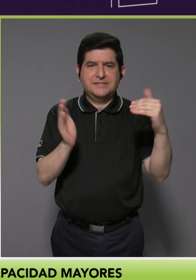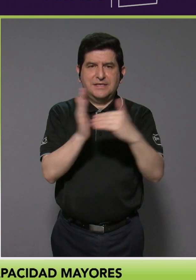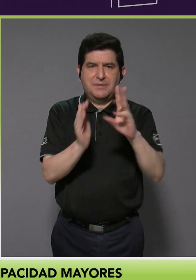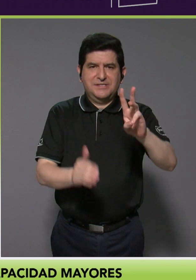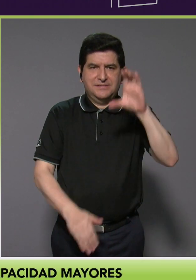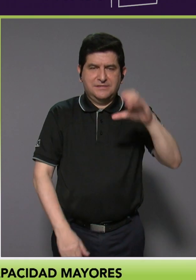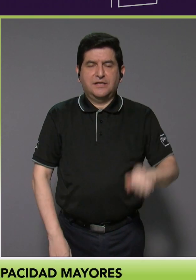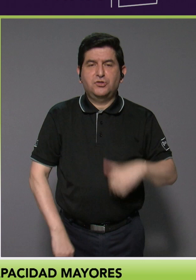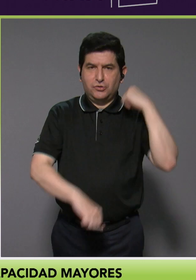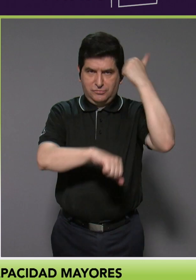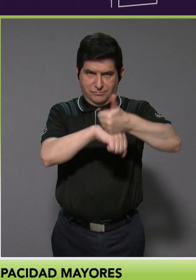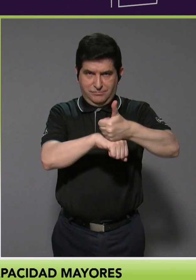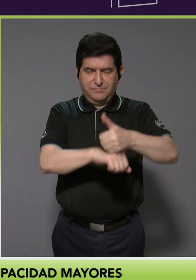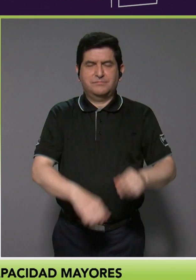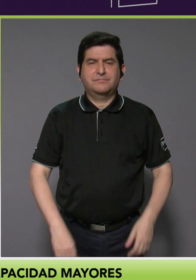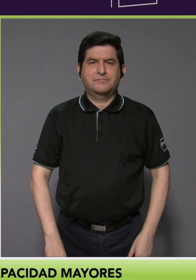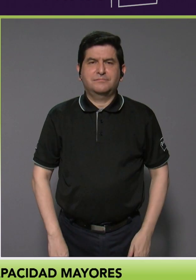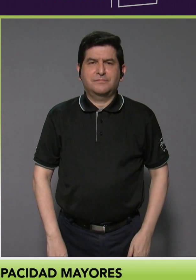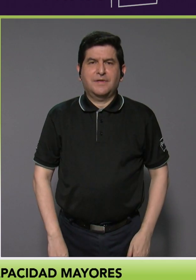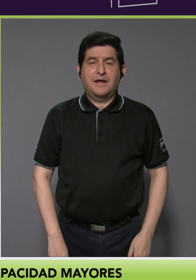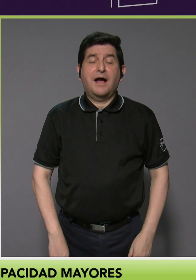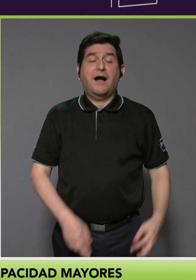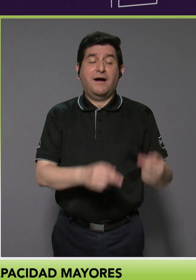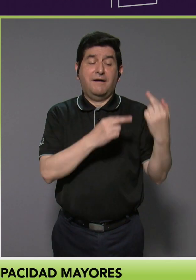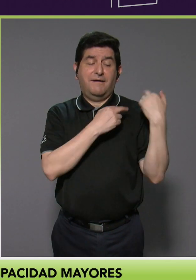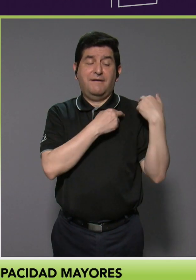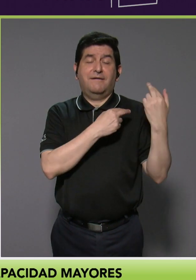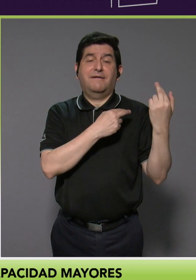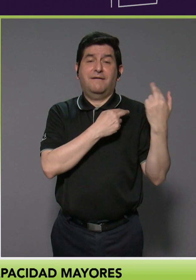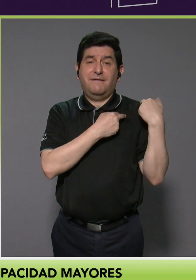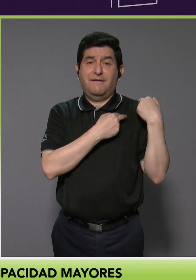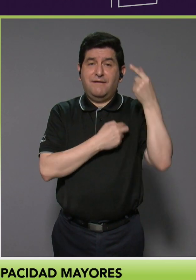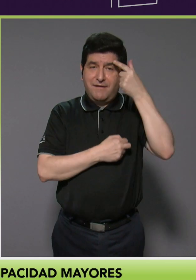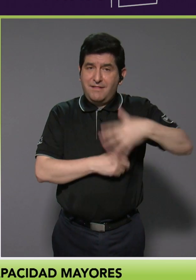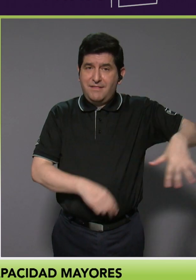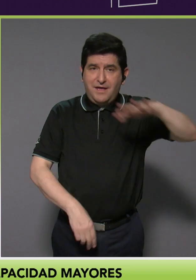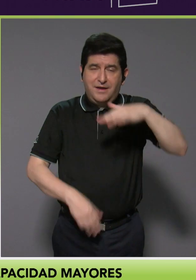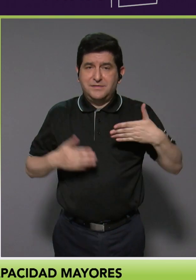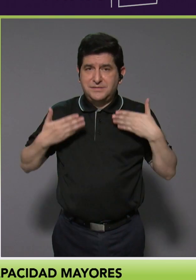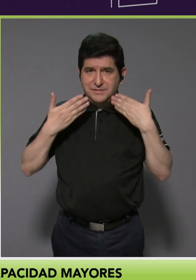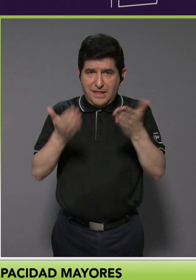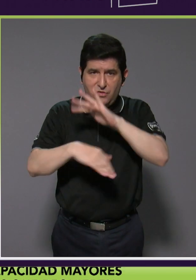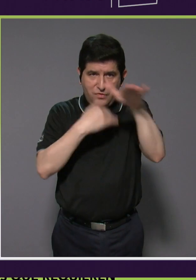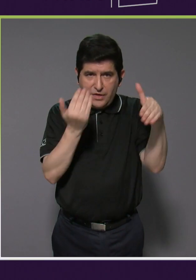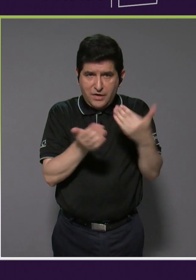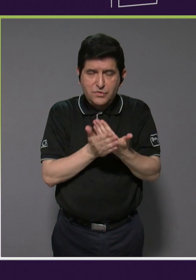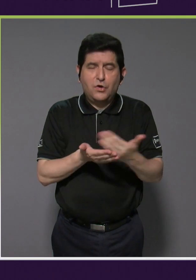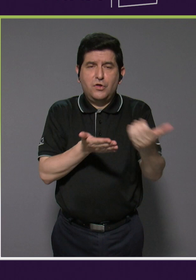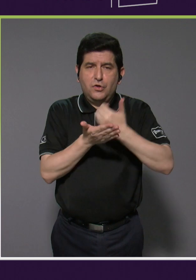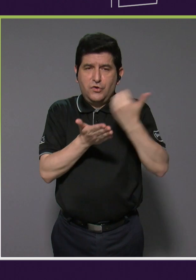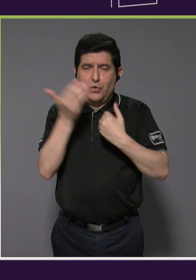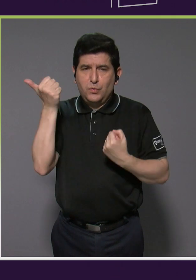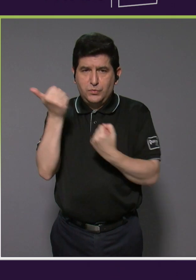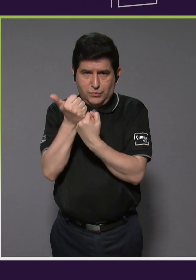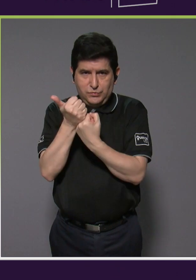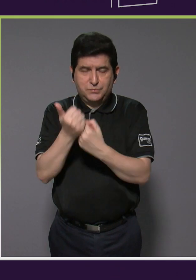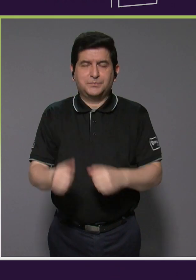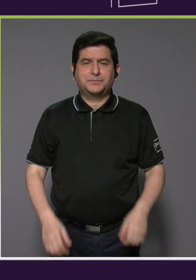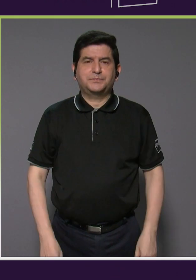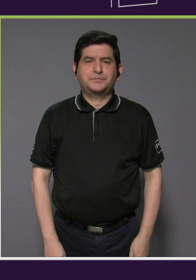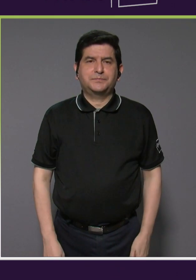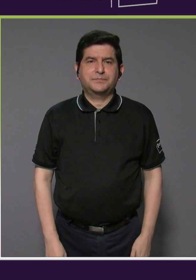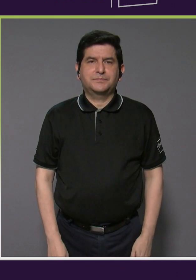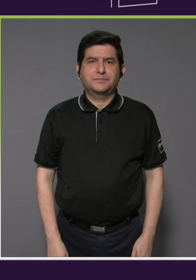7600 establece también que es responsabilidad del Estado proveer de todos estos recursos de apoyo.